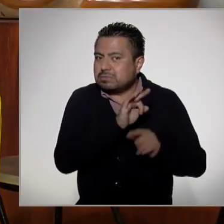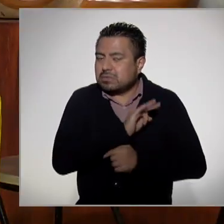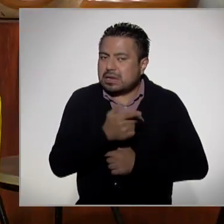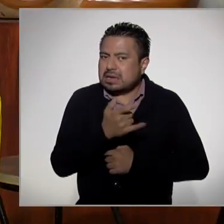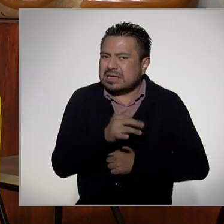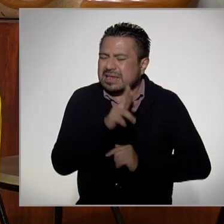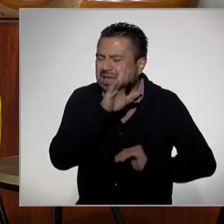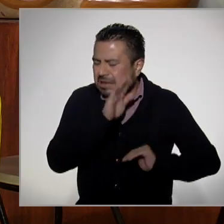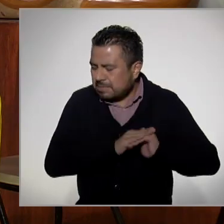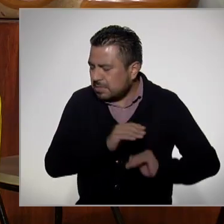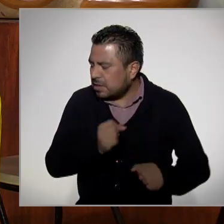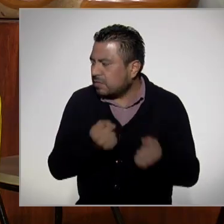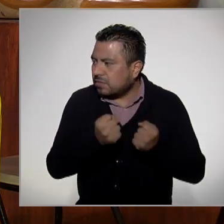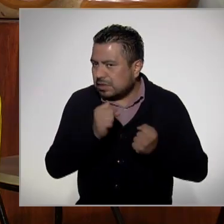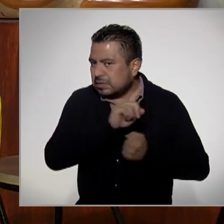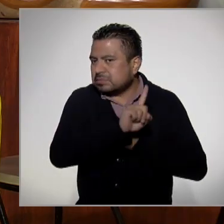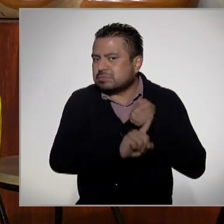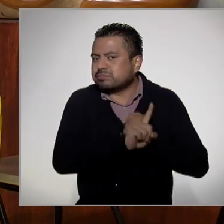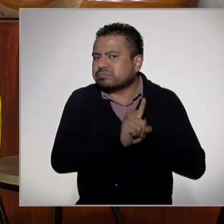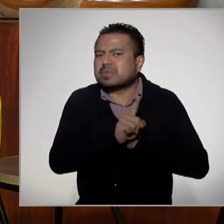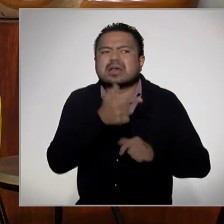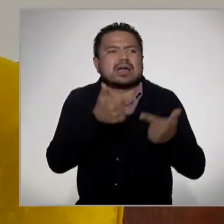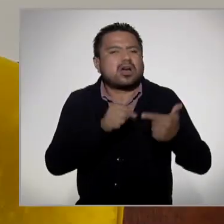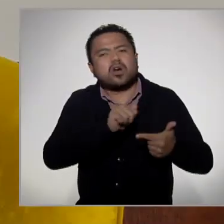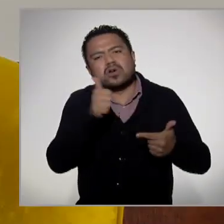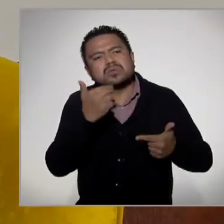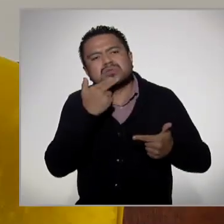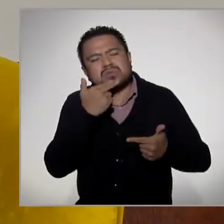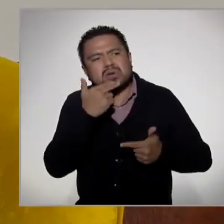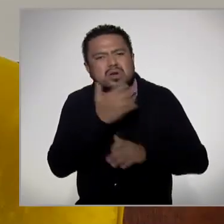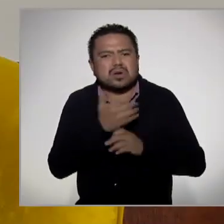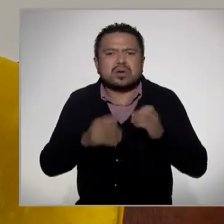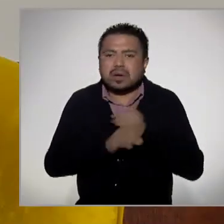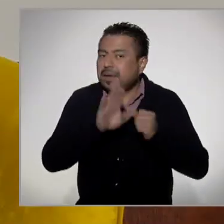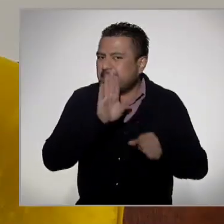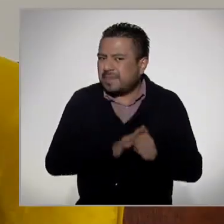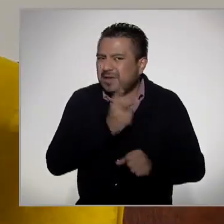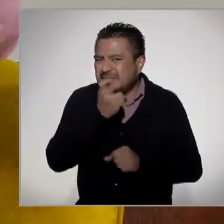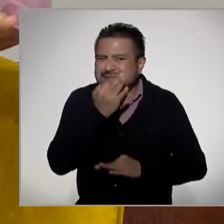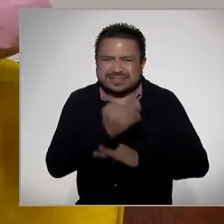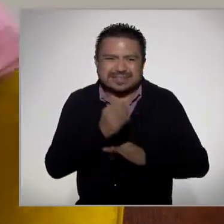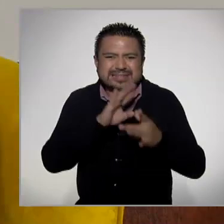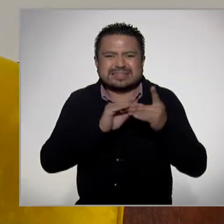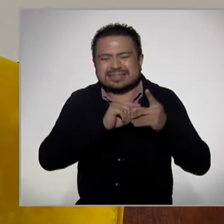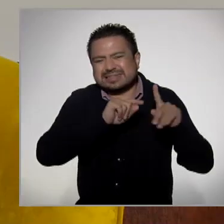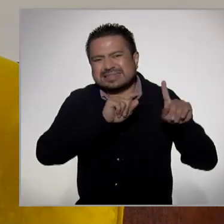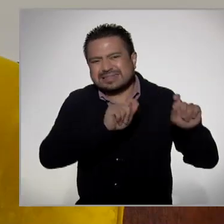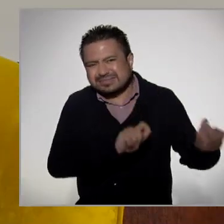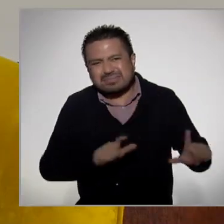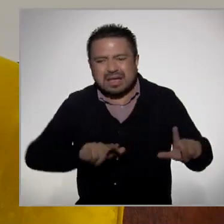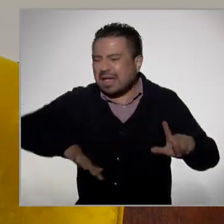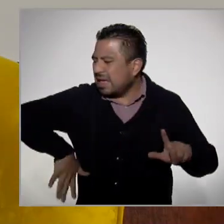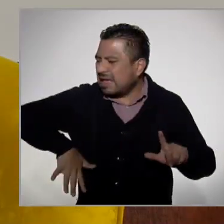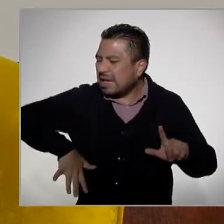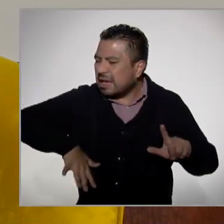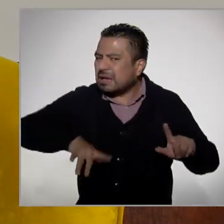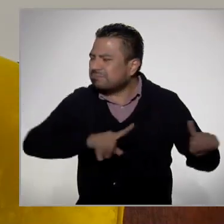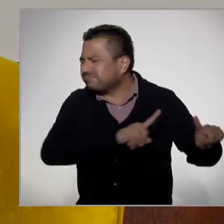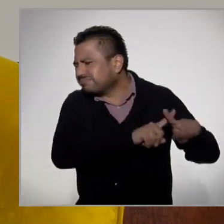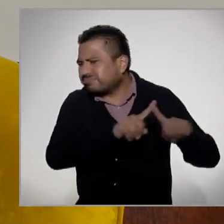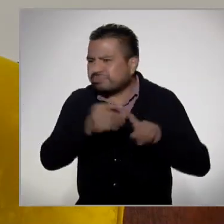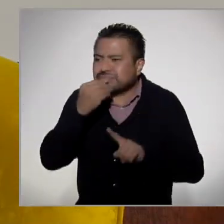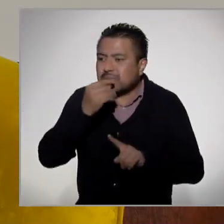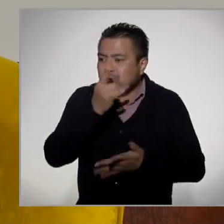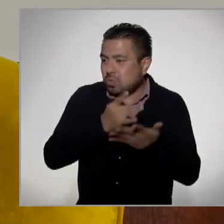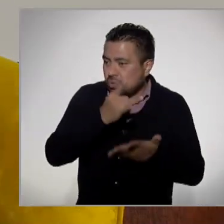pero muy fortificada que esté esa leche la leche te sirve para otras cosas pero por eso se habló en la cápsula de la variabilidad de los alimentos no es sólo un